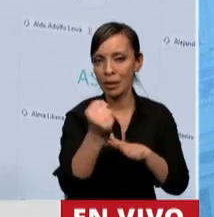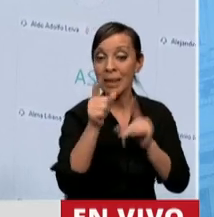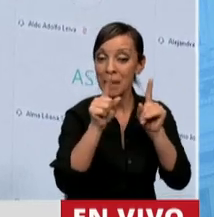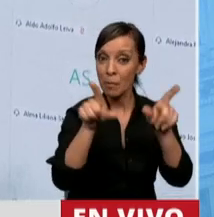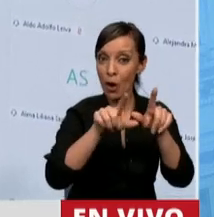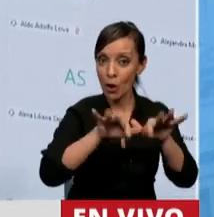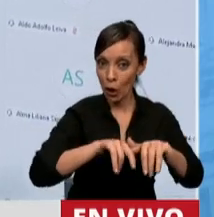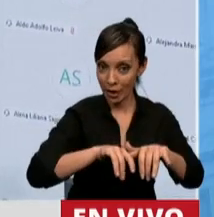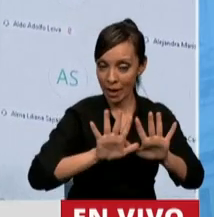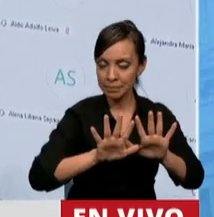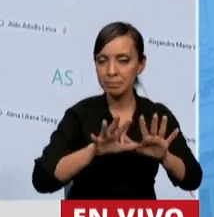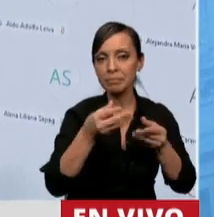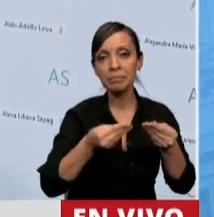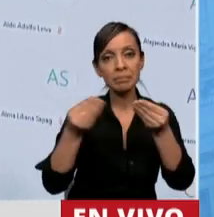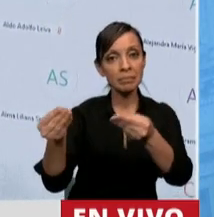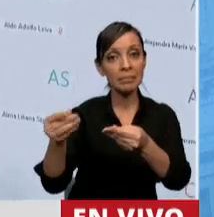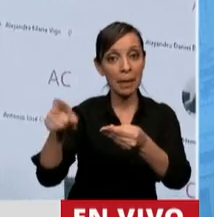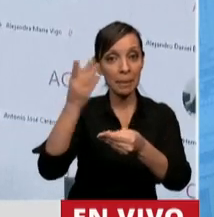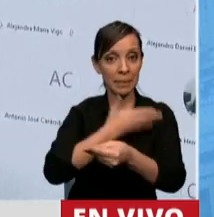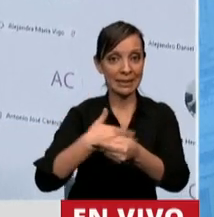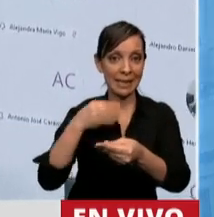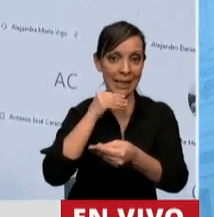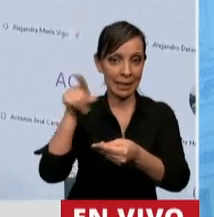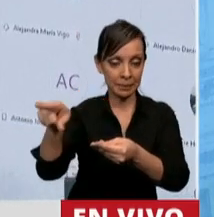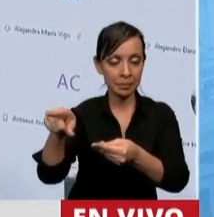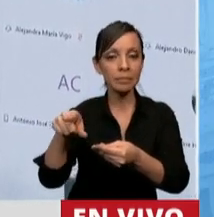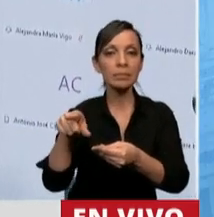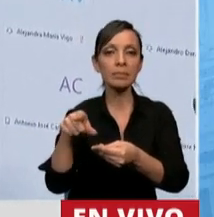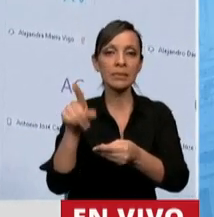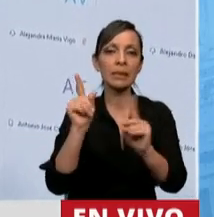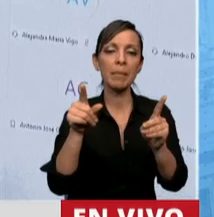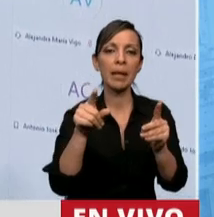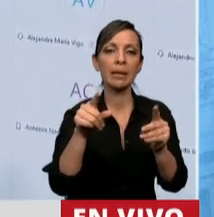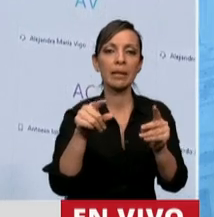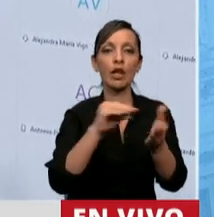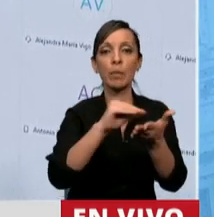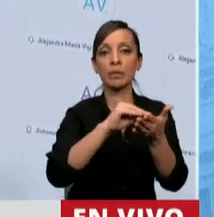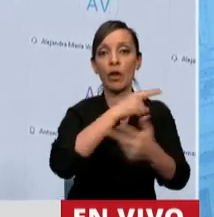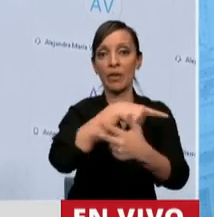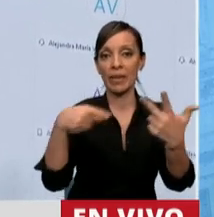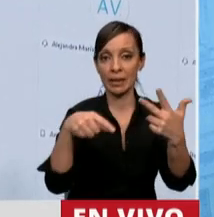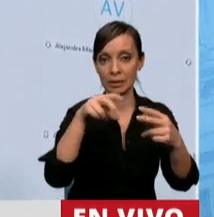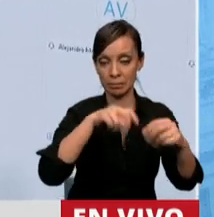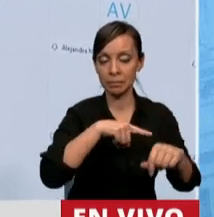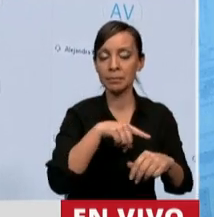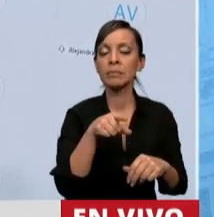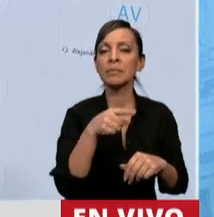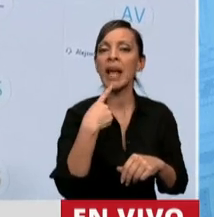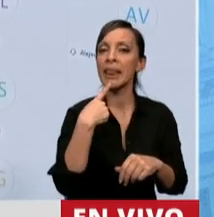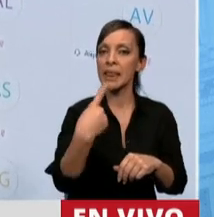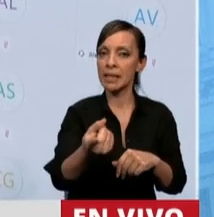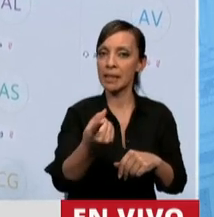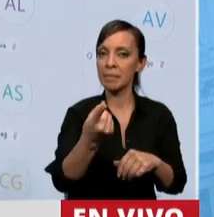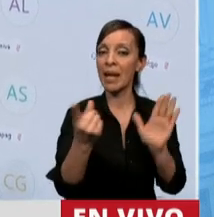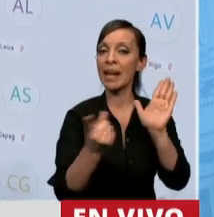ya el presidente de la Cámara, los diputados de las tres bancadas, le dijeron que la regla